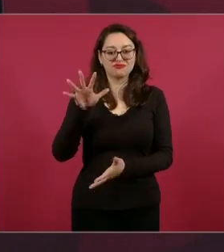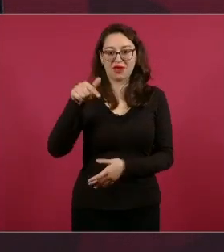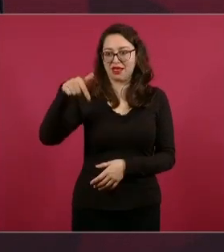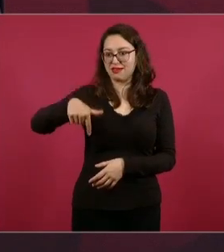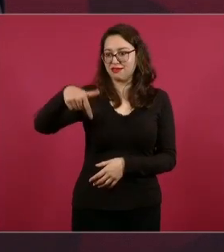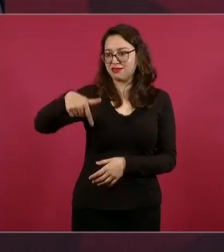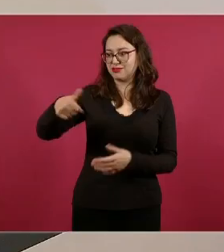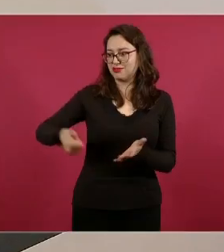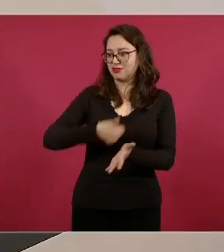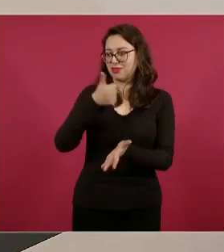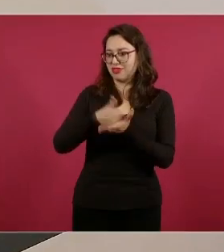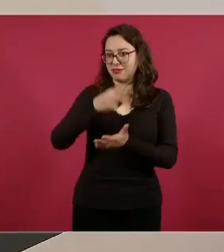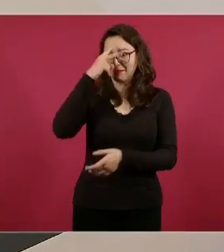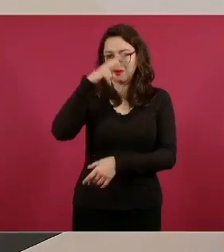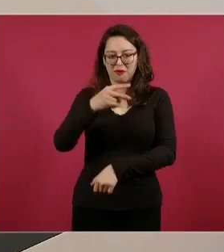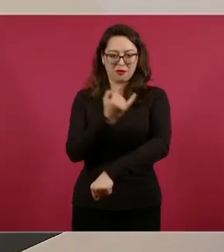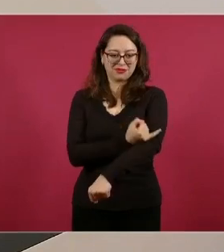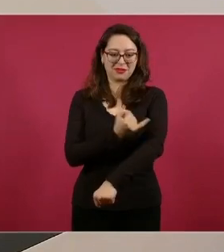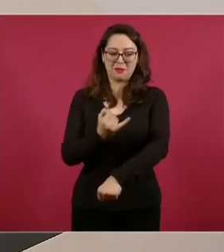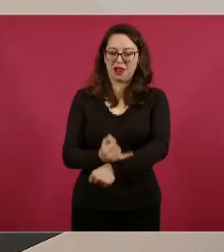Iztapalapa.